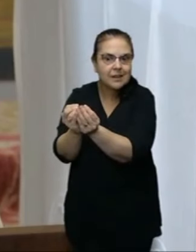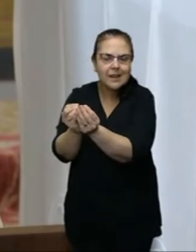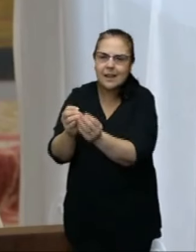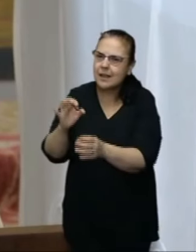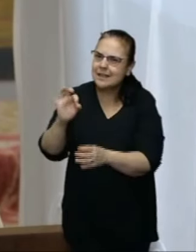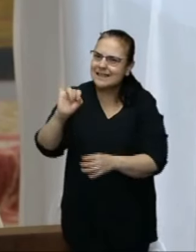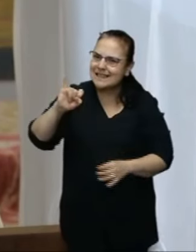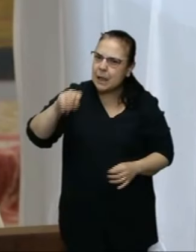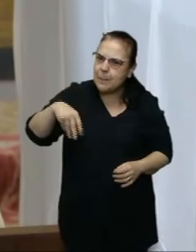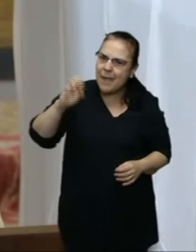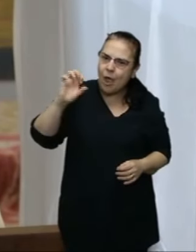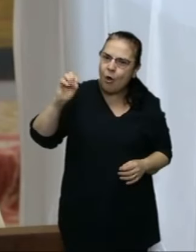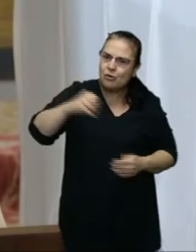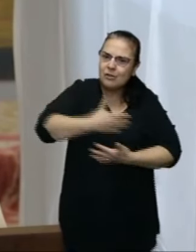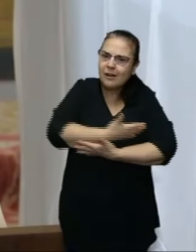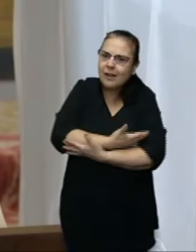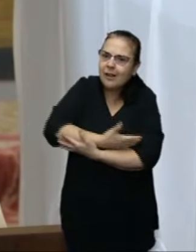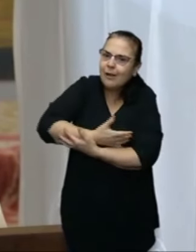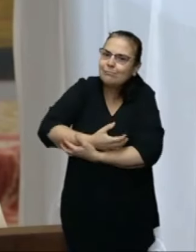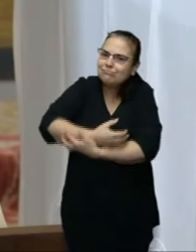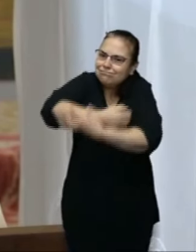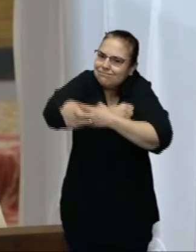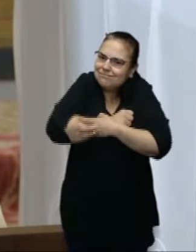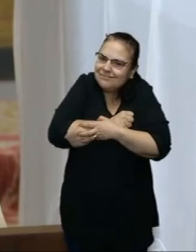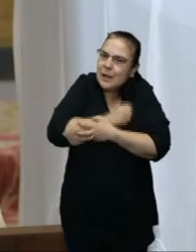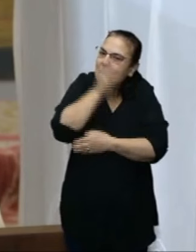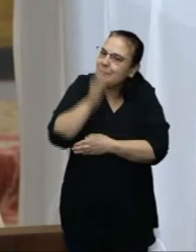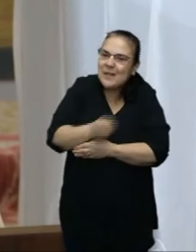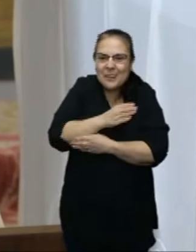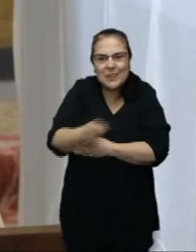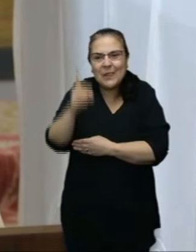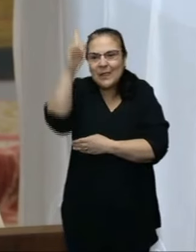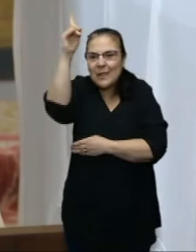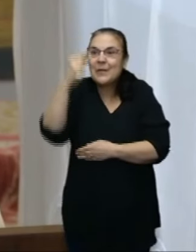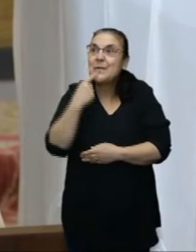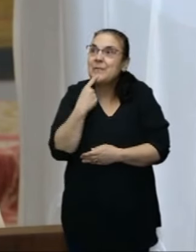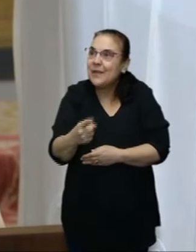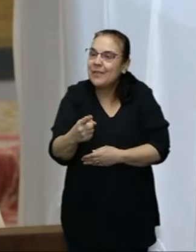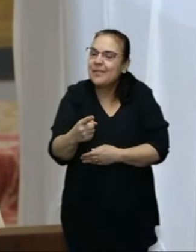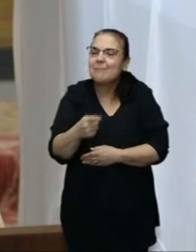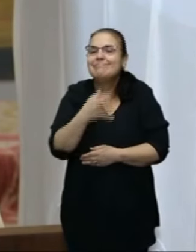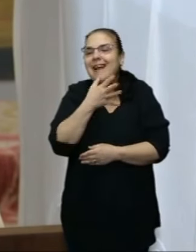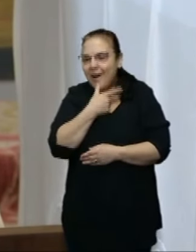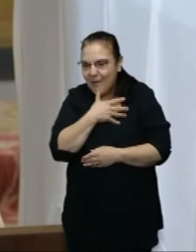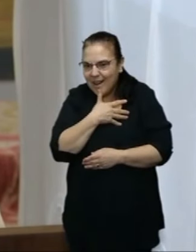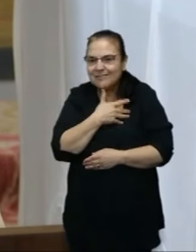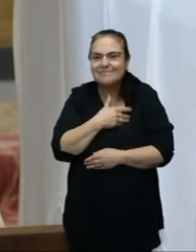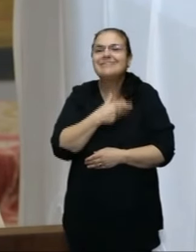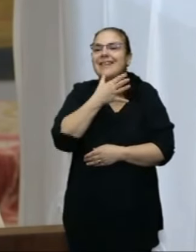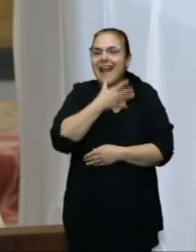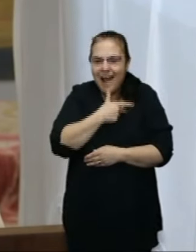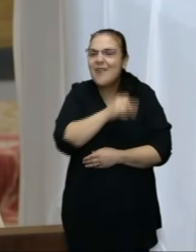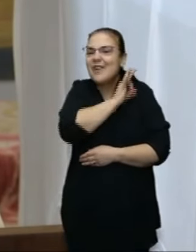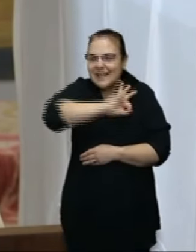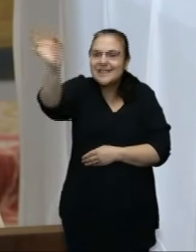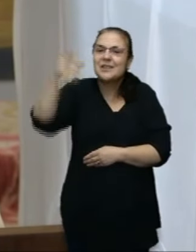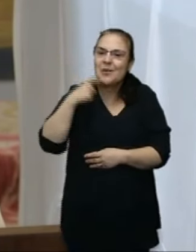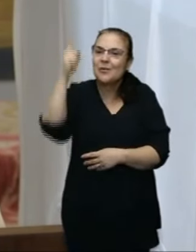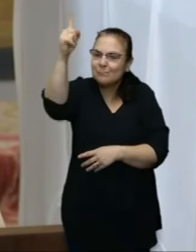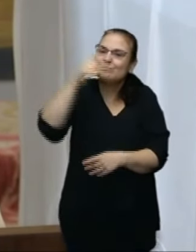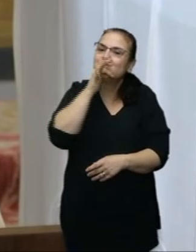Simeón lo tomó en brazos y bendijo a Dios, diciendo: «Ahora, Señor, según tu